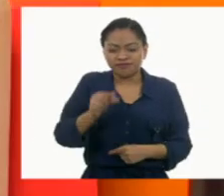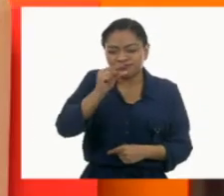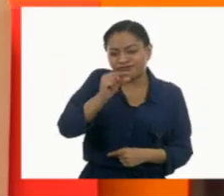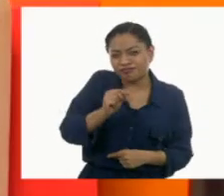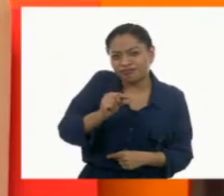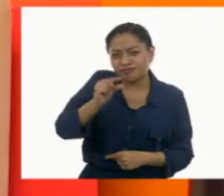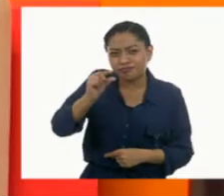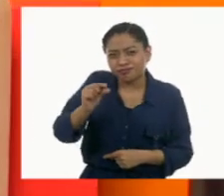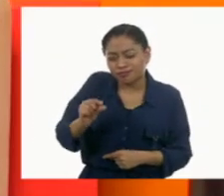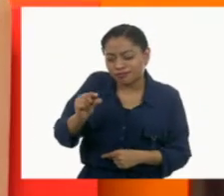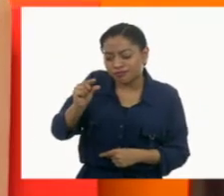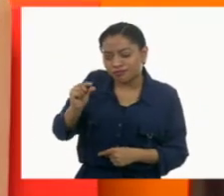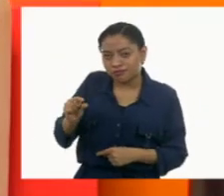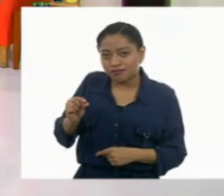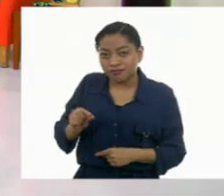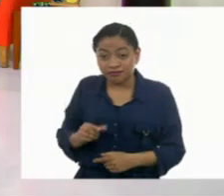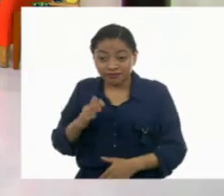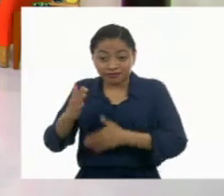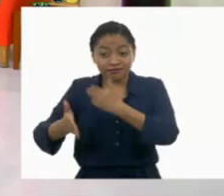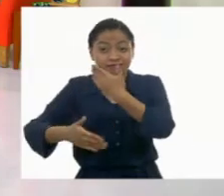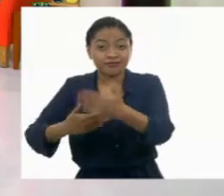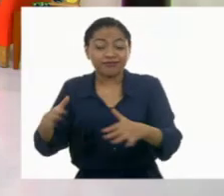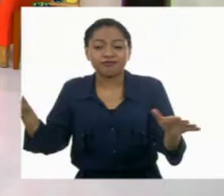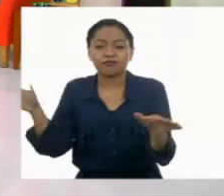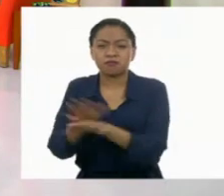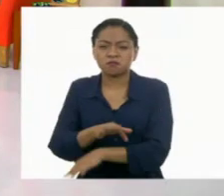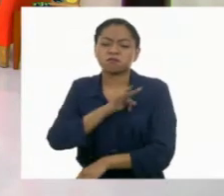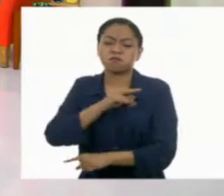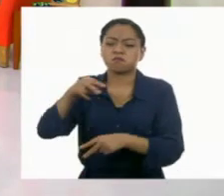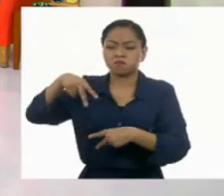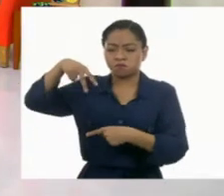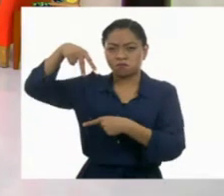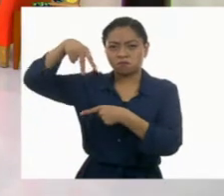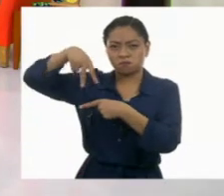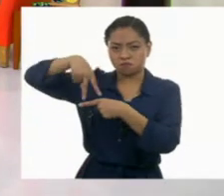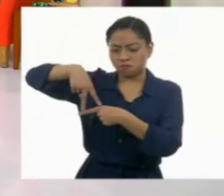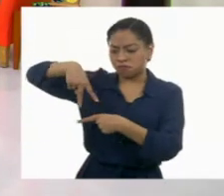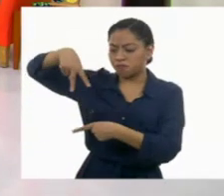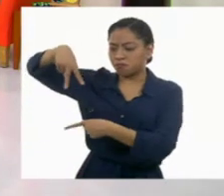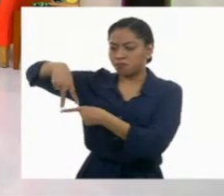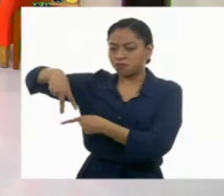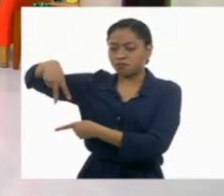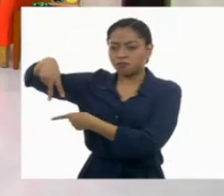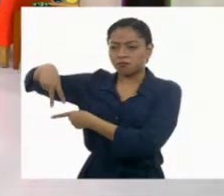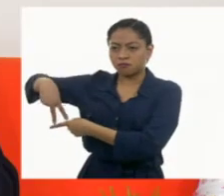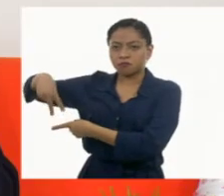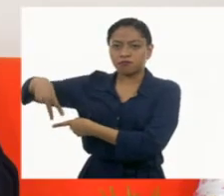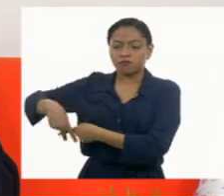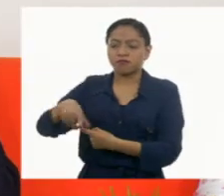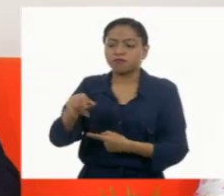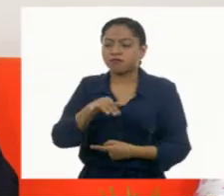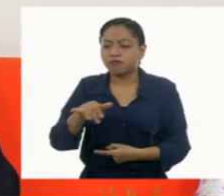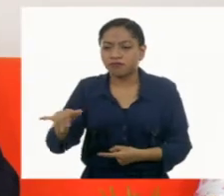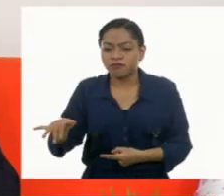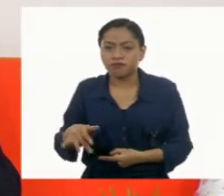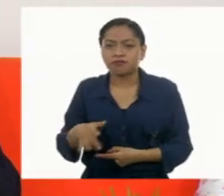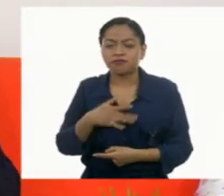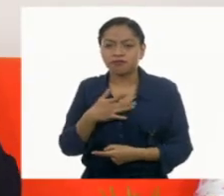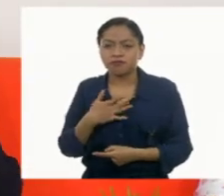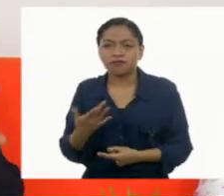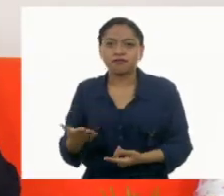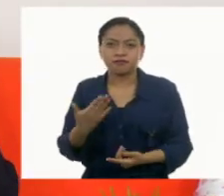pequeñitos, cuando hacemos la adaptación se vale hacerlos más grandes para que tengan una mejor percepción con el tacto. Okay. Máximo